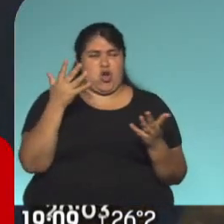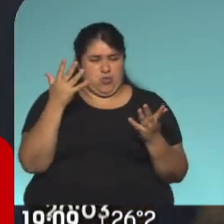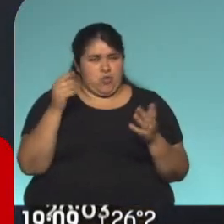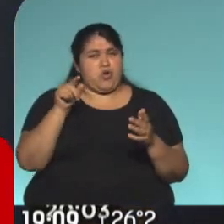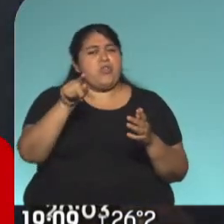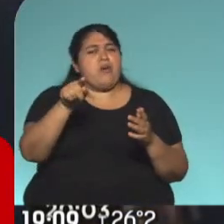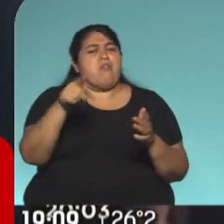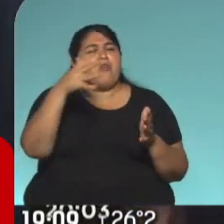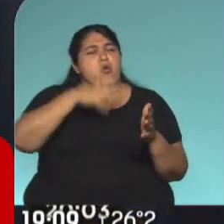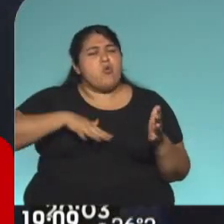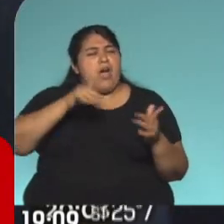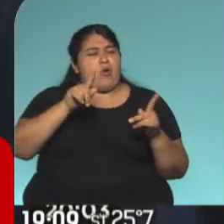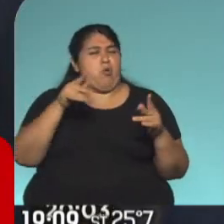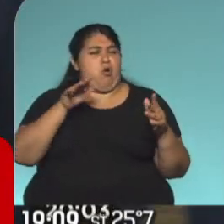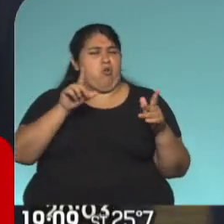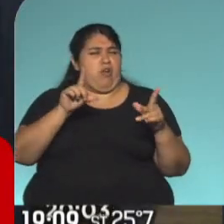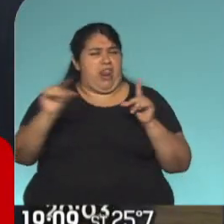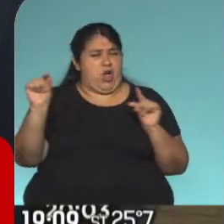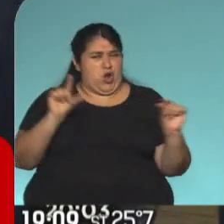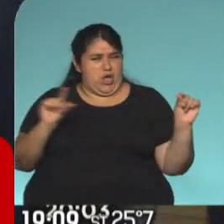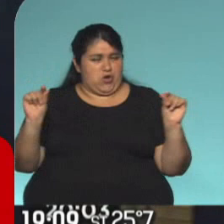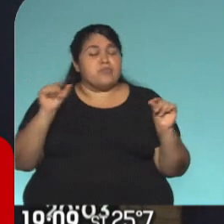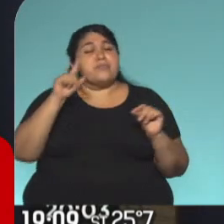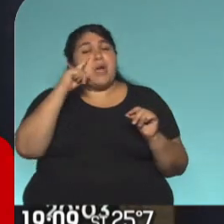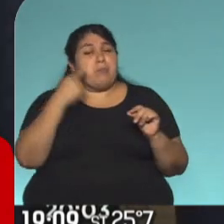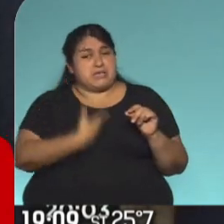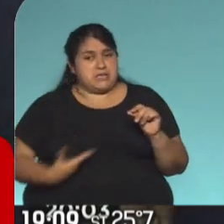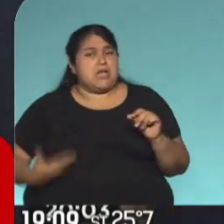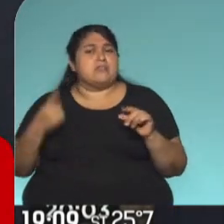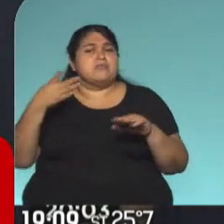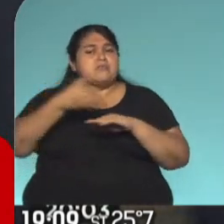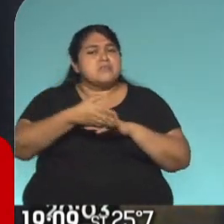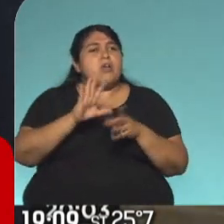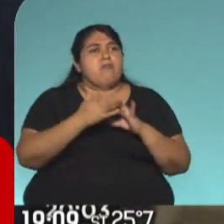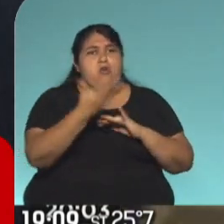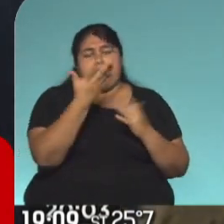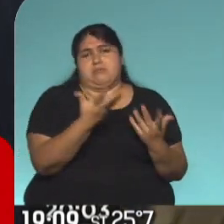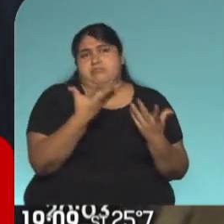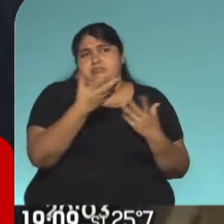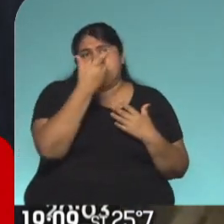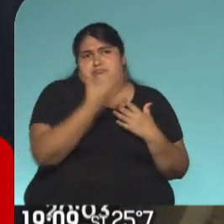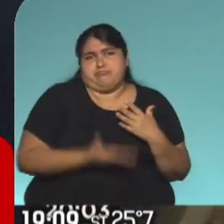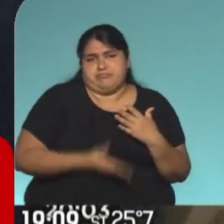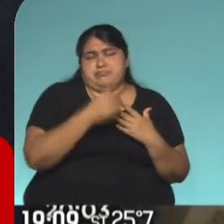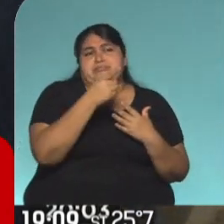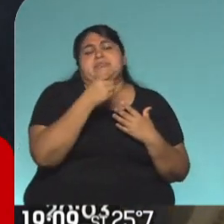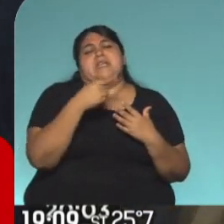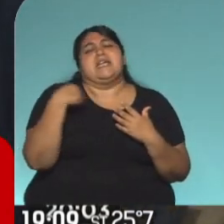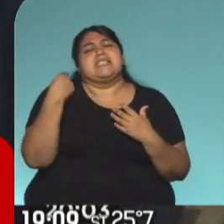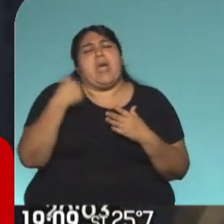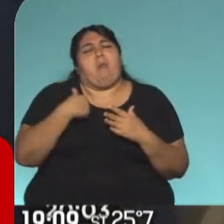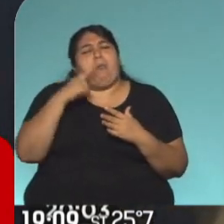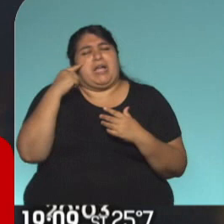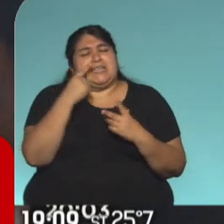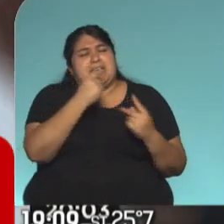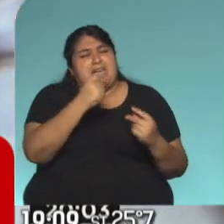lugar de distancia. El propio presidente Alberto Fernández lo denominó un animal político, dijo que él siempre fue muy crítico del menemismo, pero que no era el momento